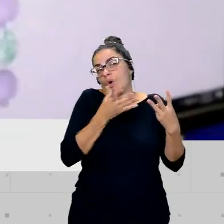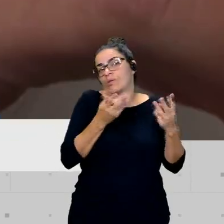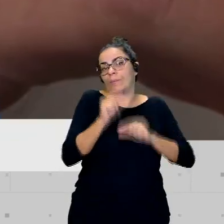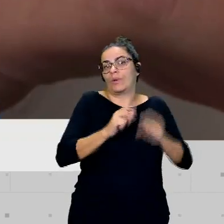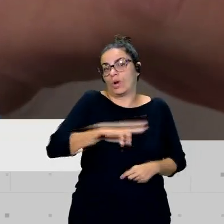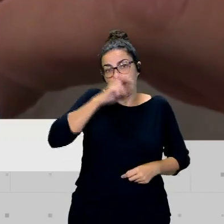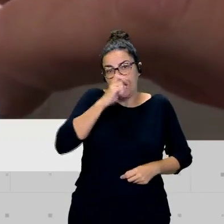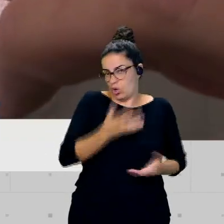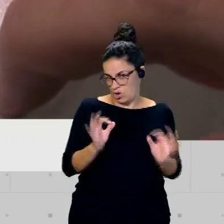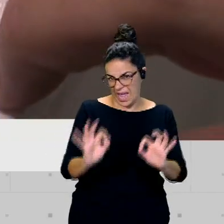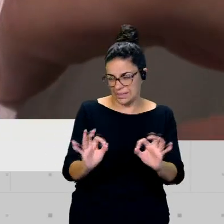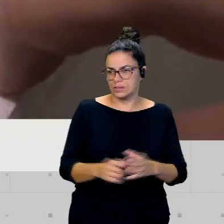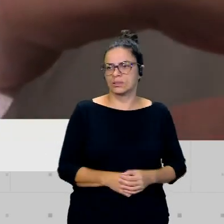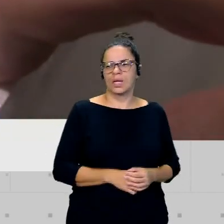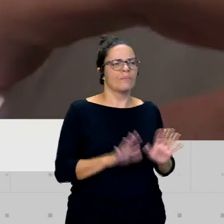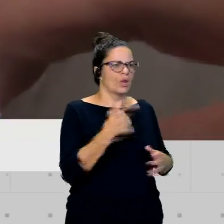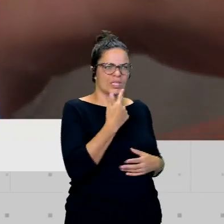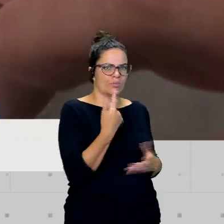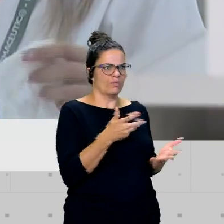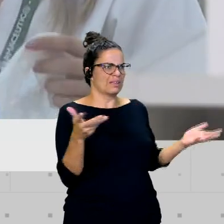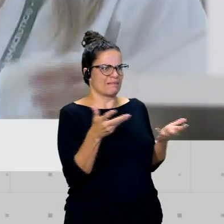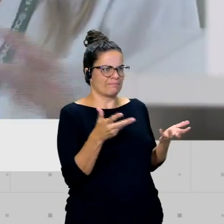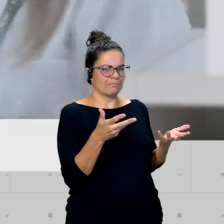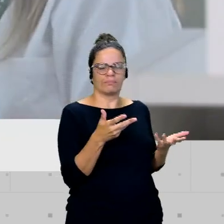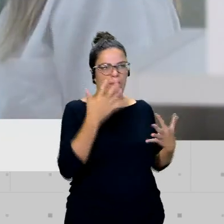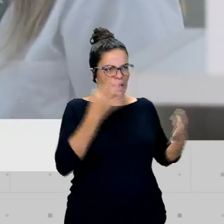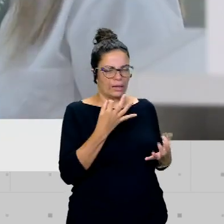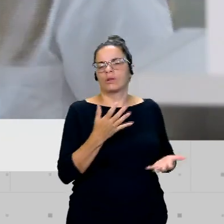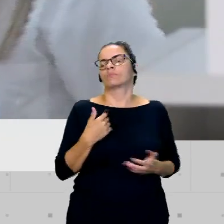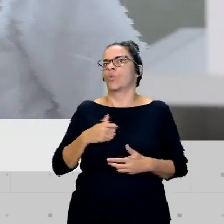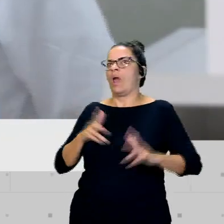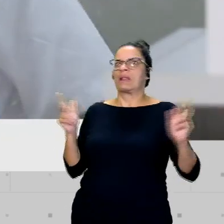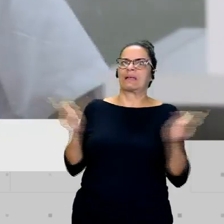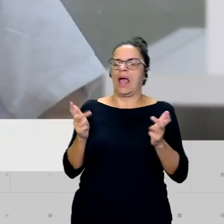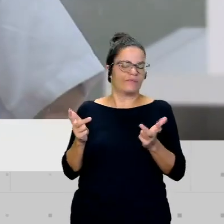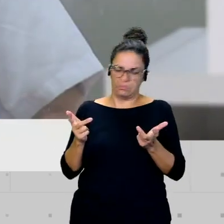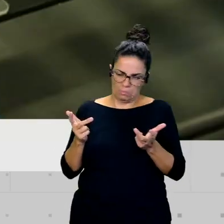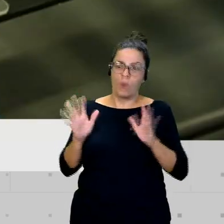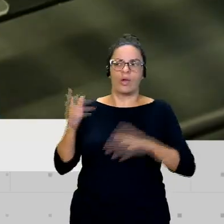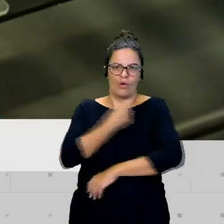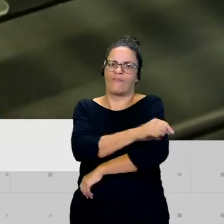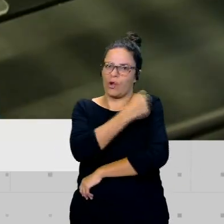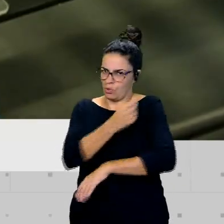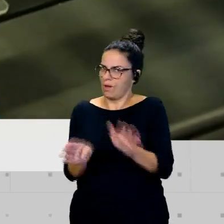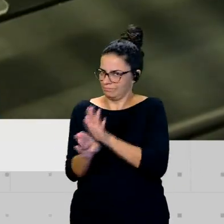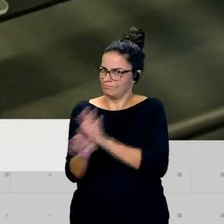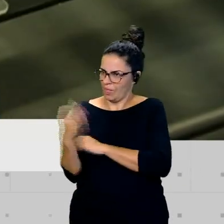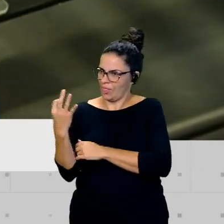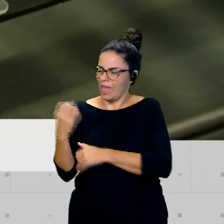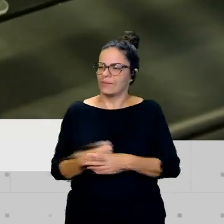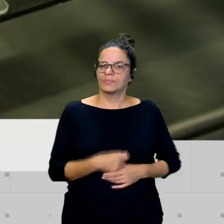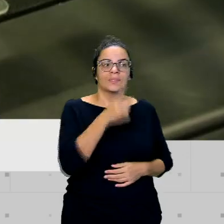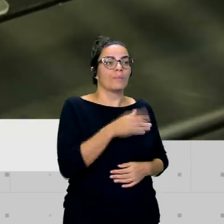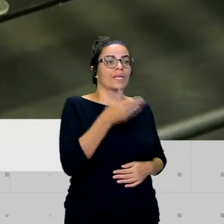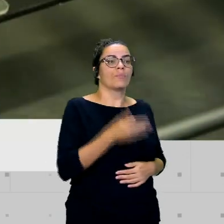debemos dejar claro que no tiene riesgo, ¿no? No tiene una gravedad excesiva. Pero hay que seguir vacunándose. Importante también las autoridades